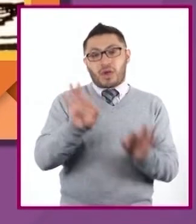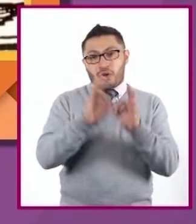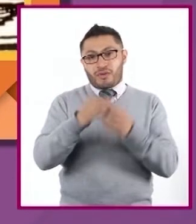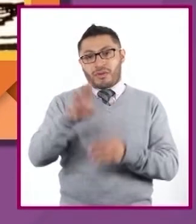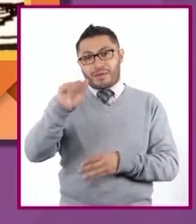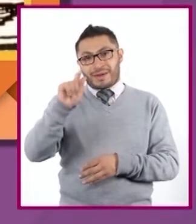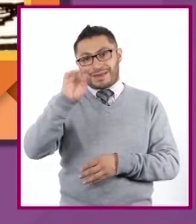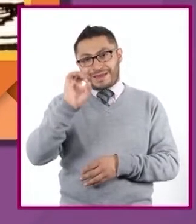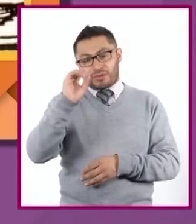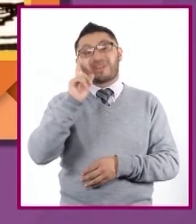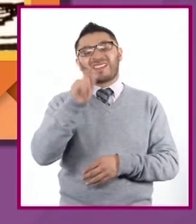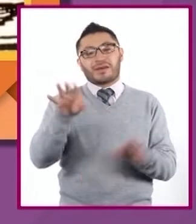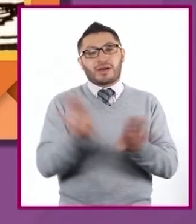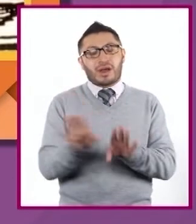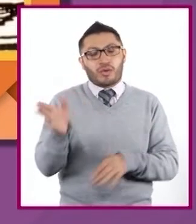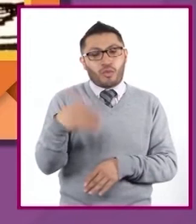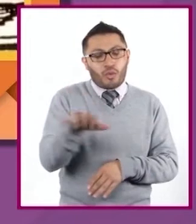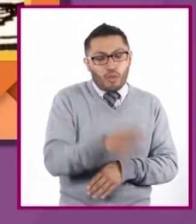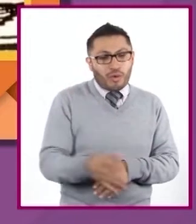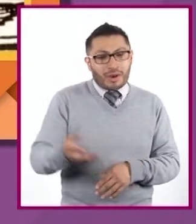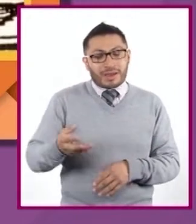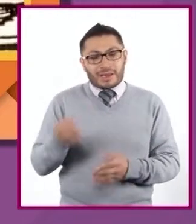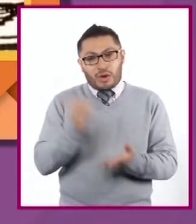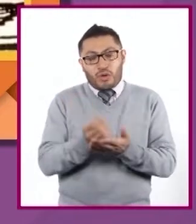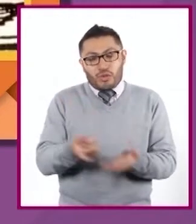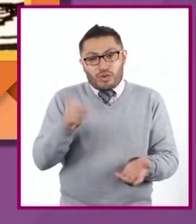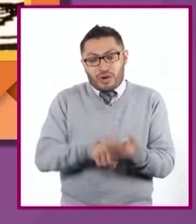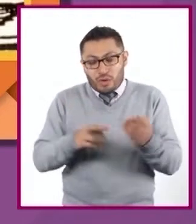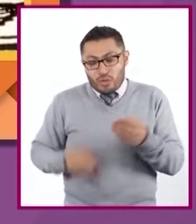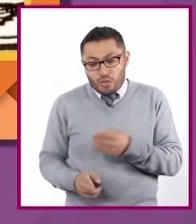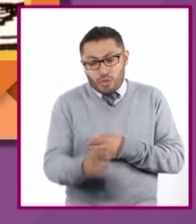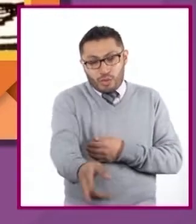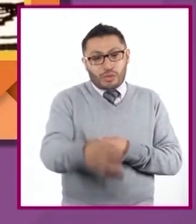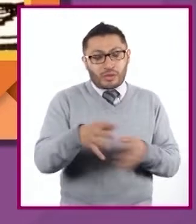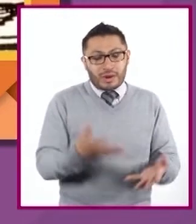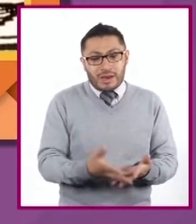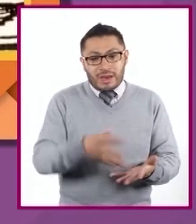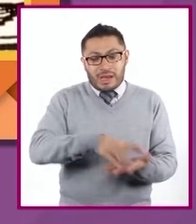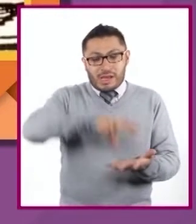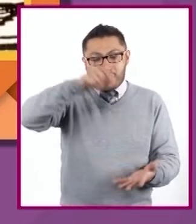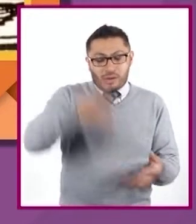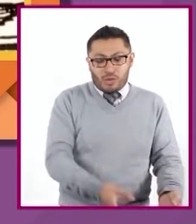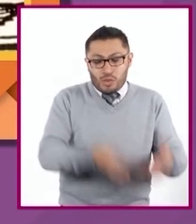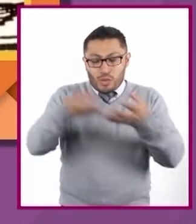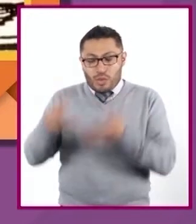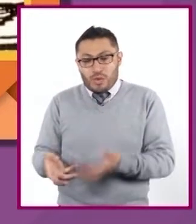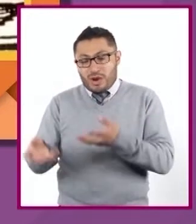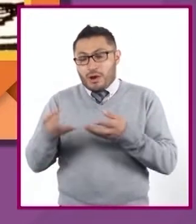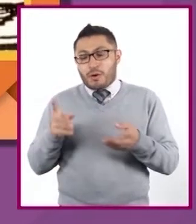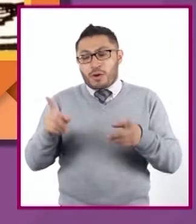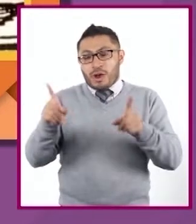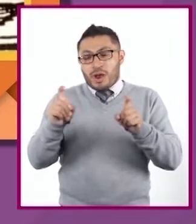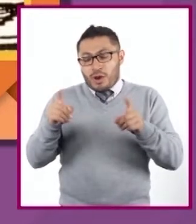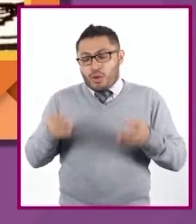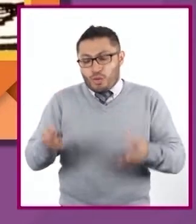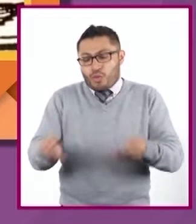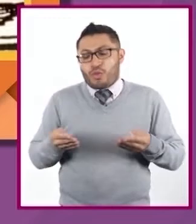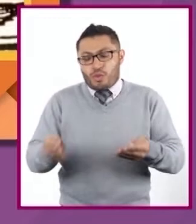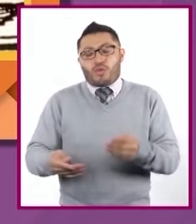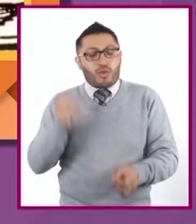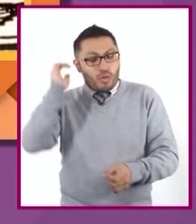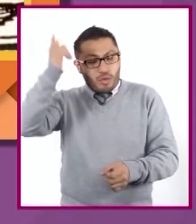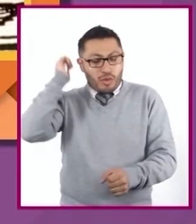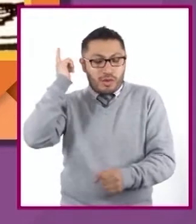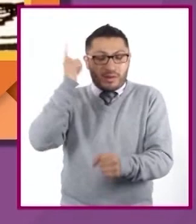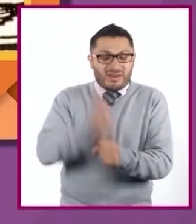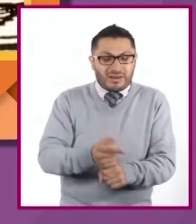búsqueda de oro principalmente en los ríos, de los cuales se tomaba arena, se enjuagaba y se colaba esperando descubrir pepitas de